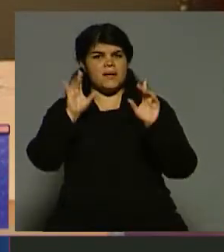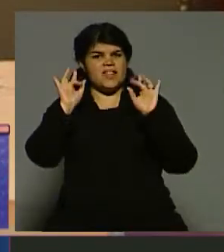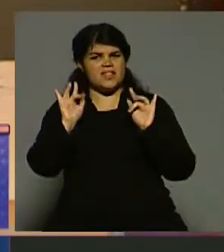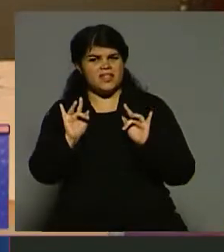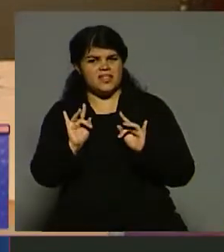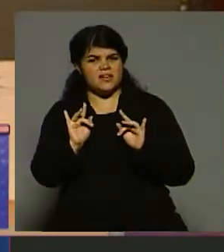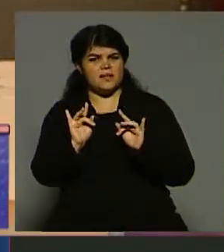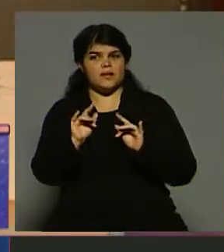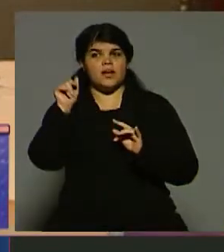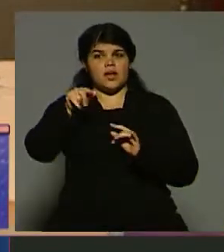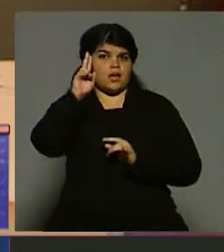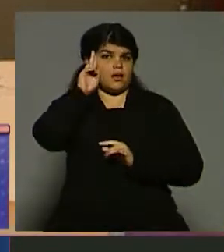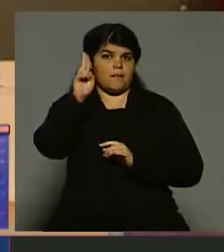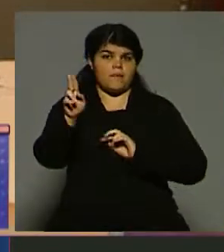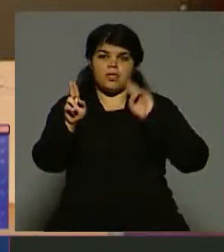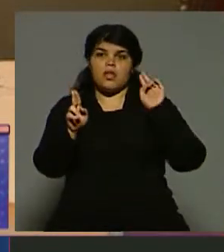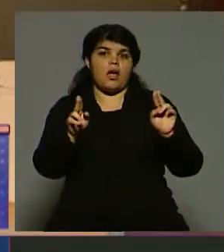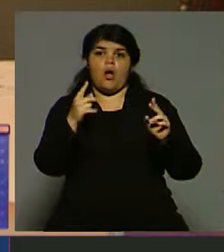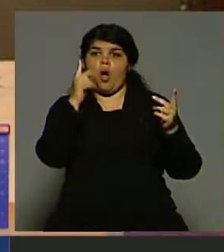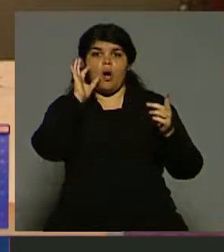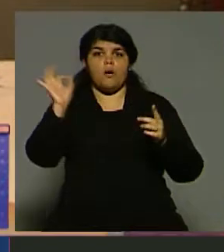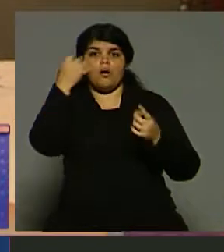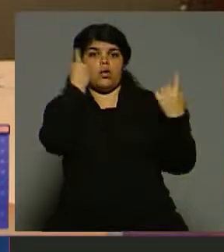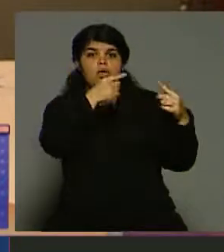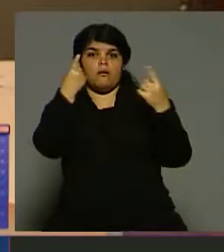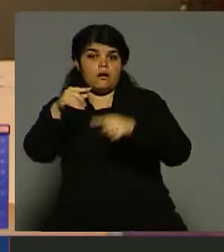tienes que respetar las distintas posiciones,